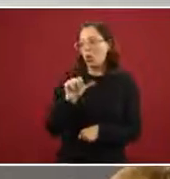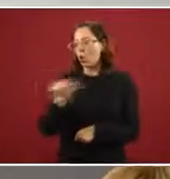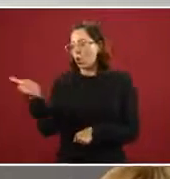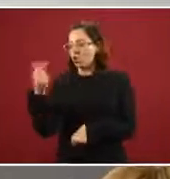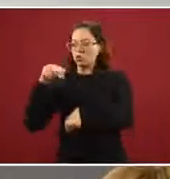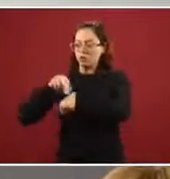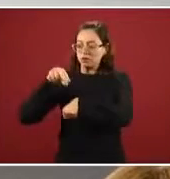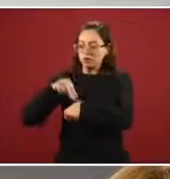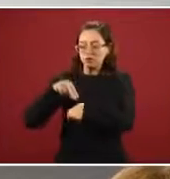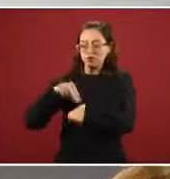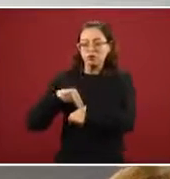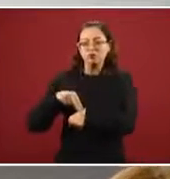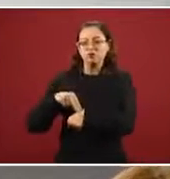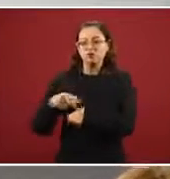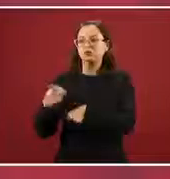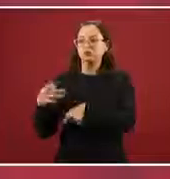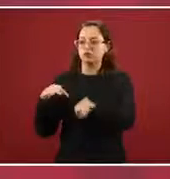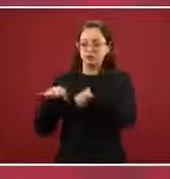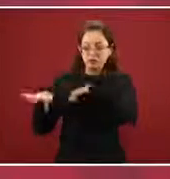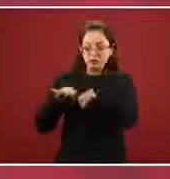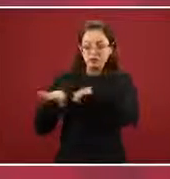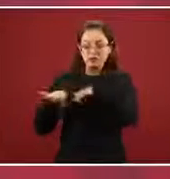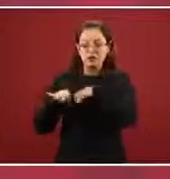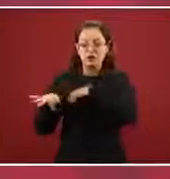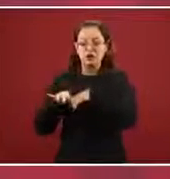están trabajando